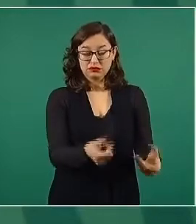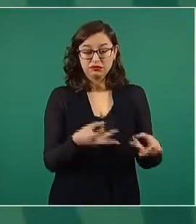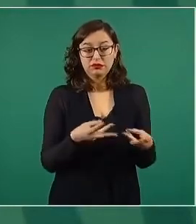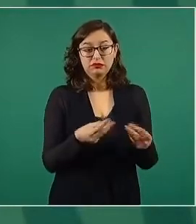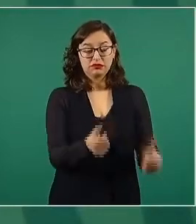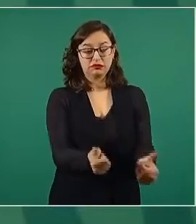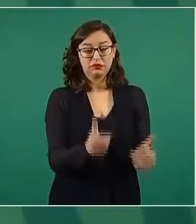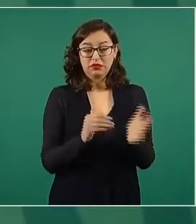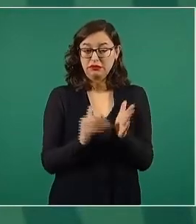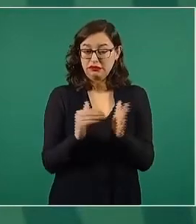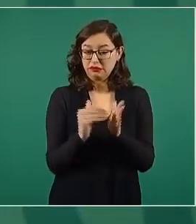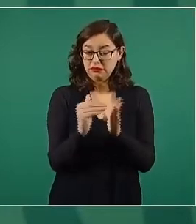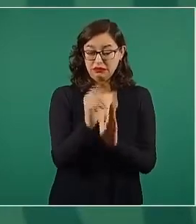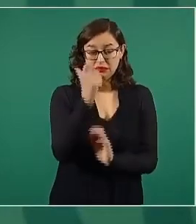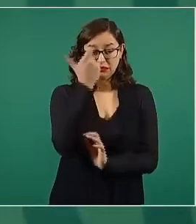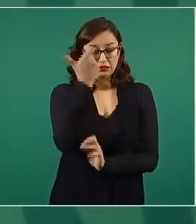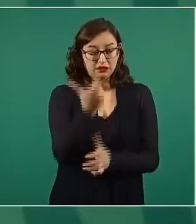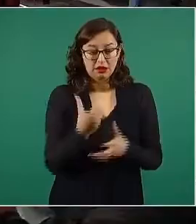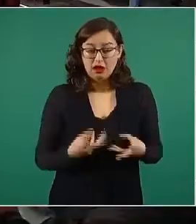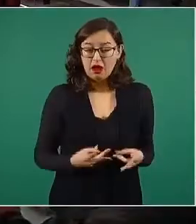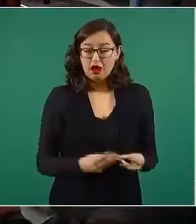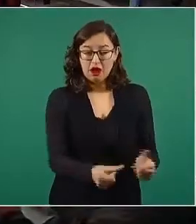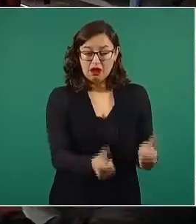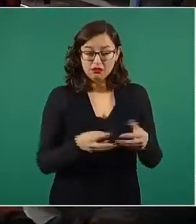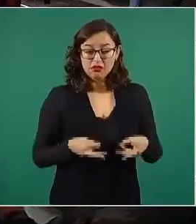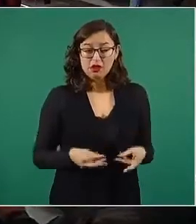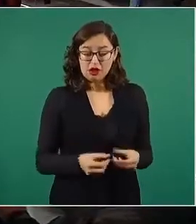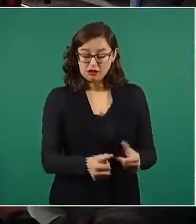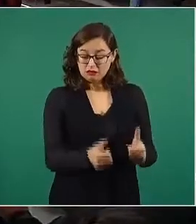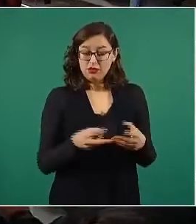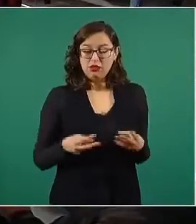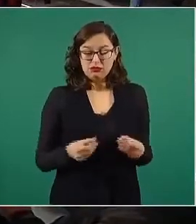de miles de millones de pesos.